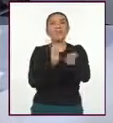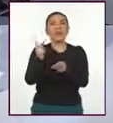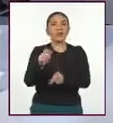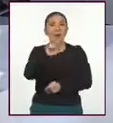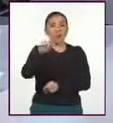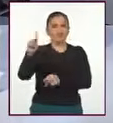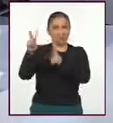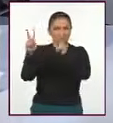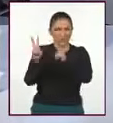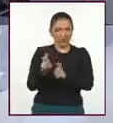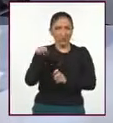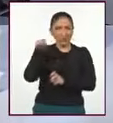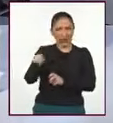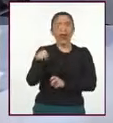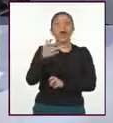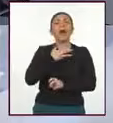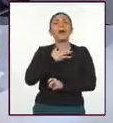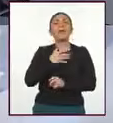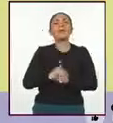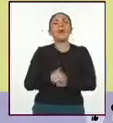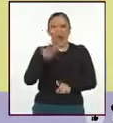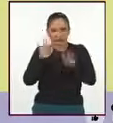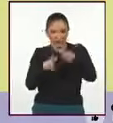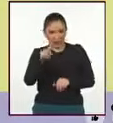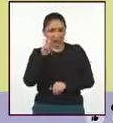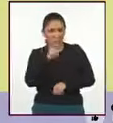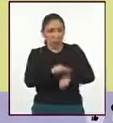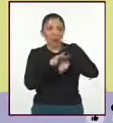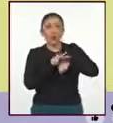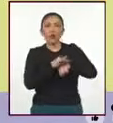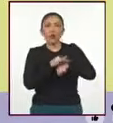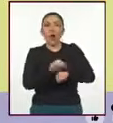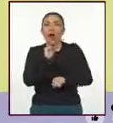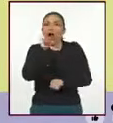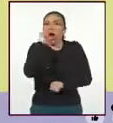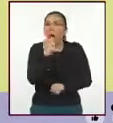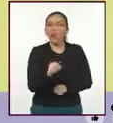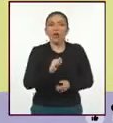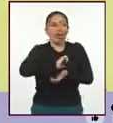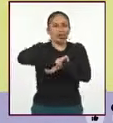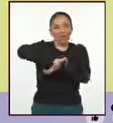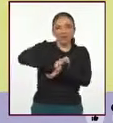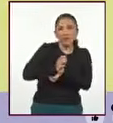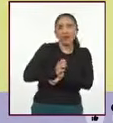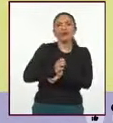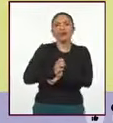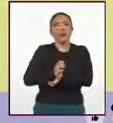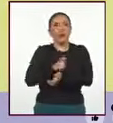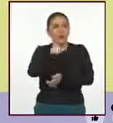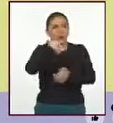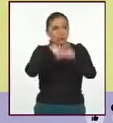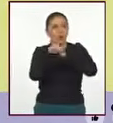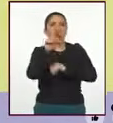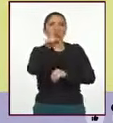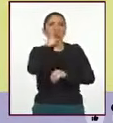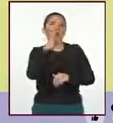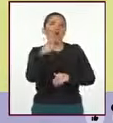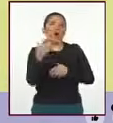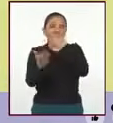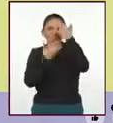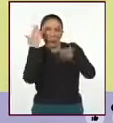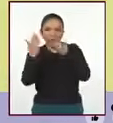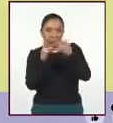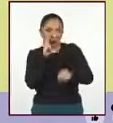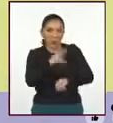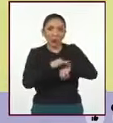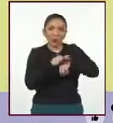de Mentimeter, la cual era: ¿alguna vez presenciaste actitudes de discriminación en tu trayecto formativo, ya